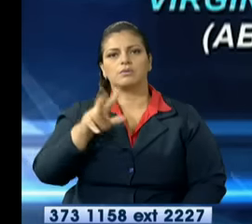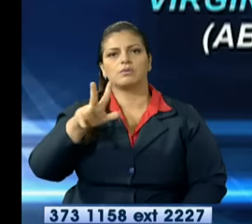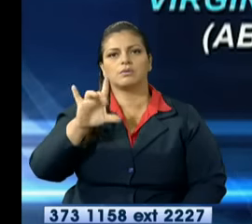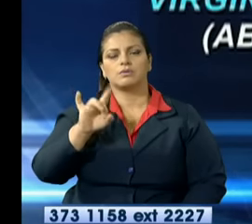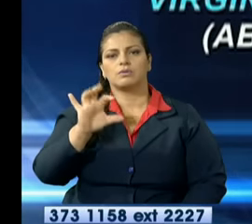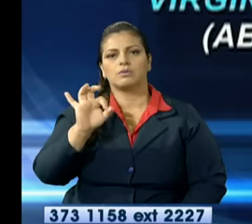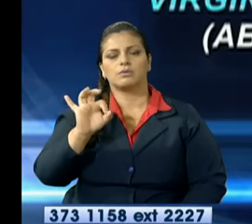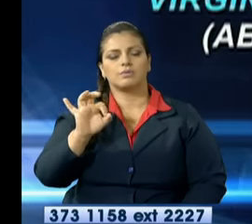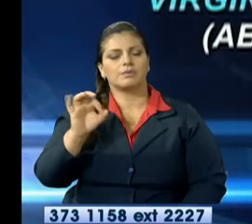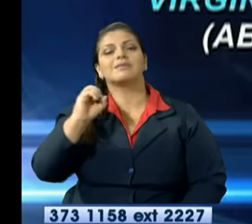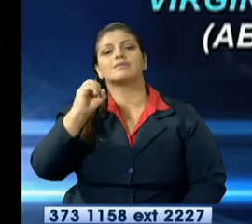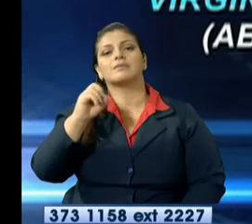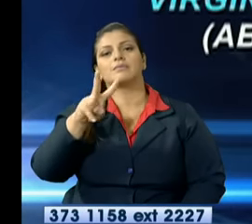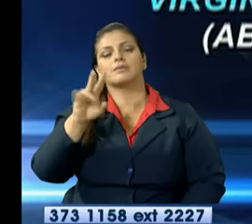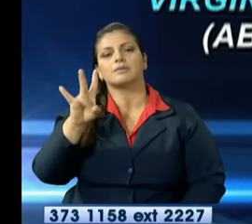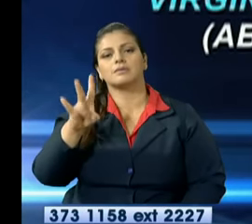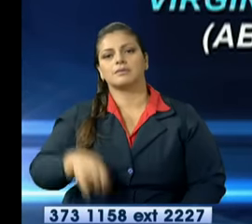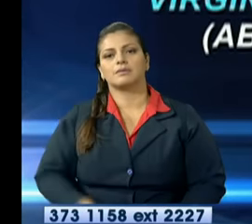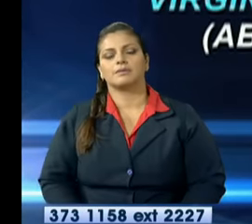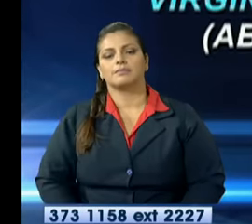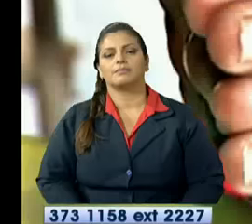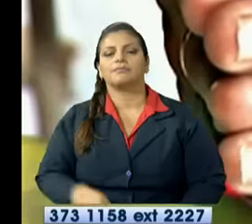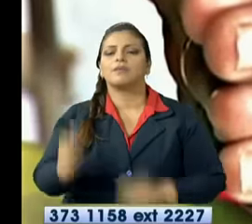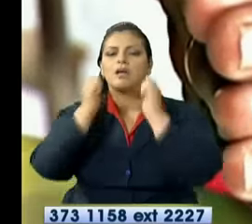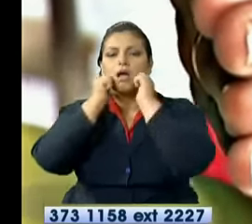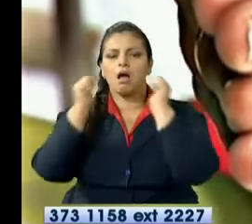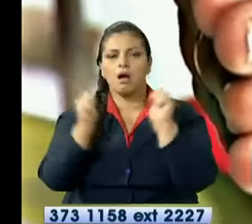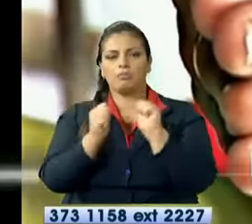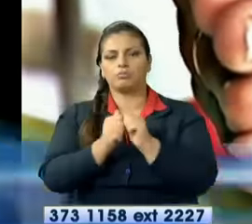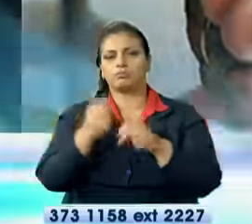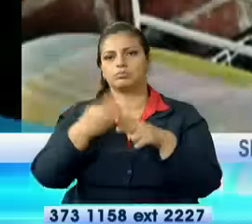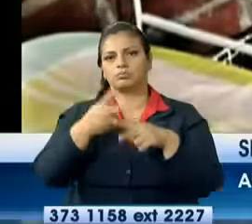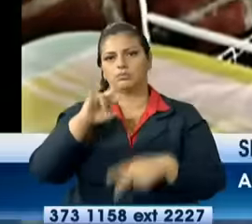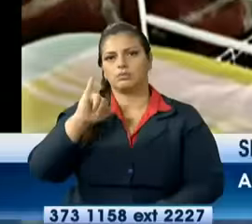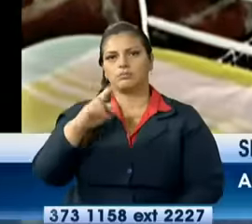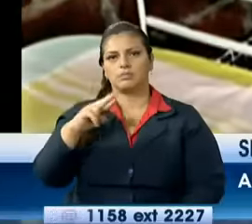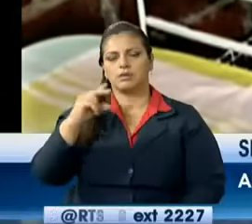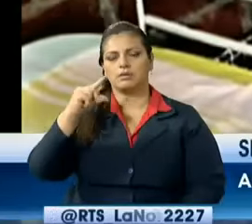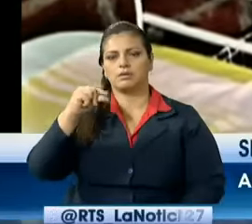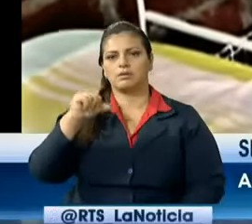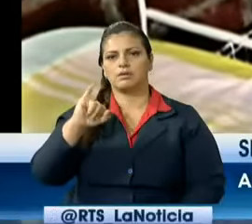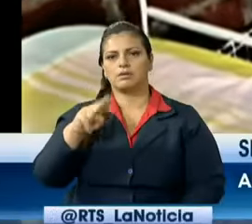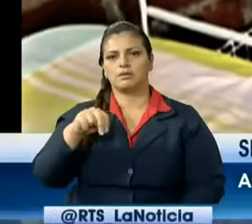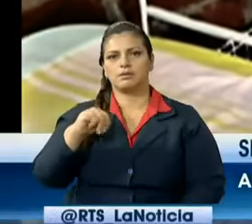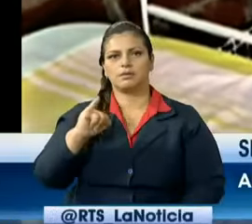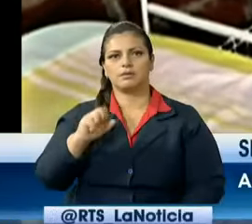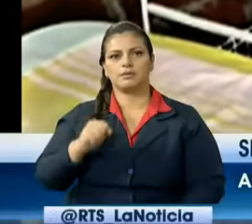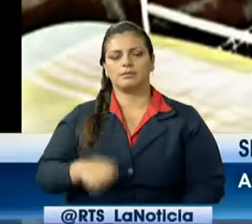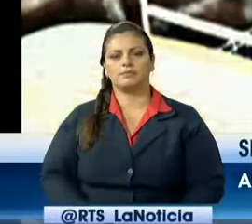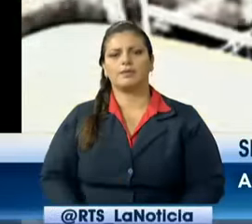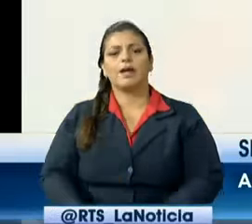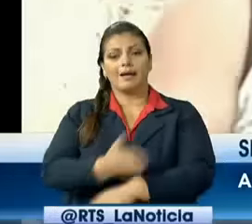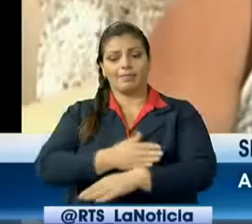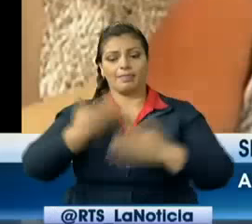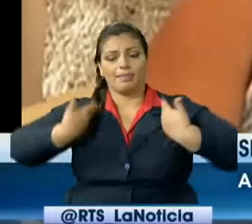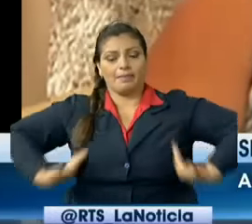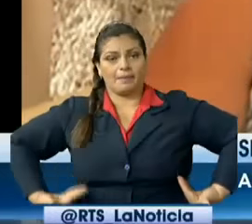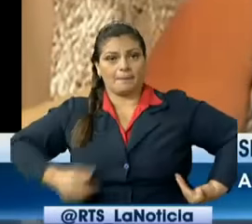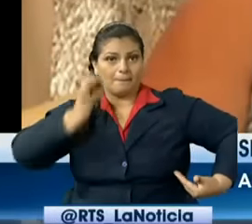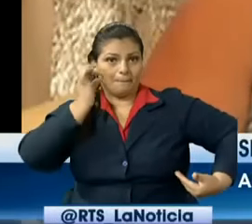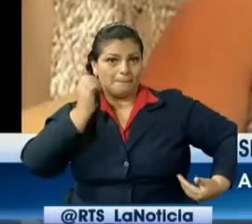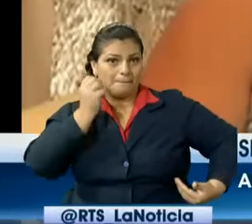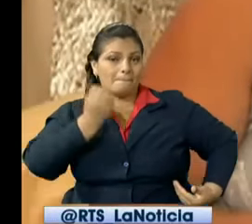096-8138027 con su abuela Virginia Govea, quien clama a Dios para que su nieto aparezca. Y andaba vestido con una camiseta blanca,